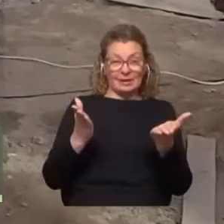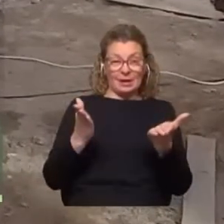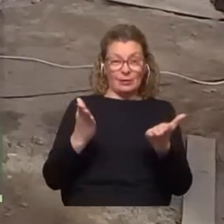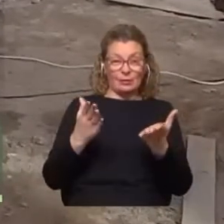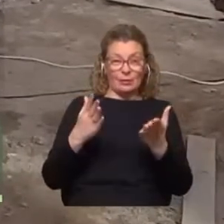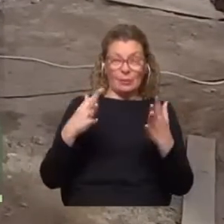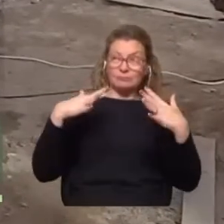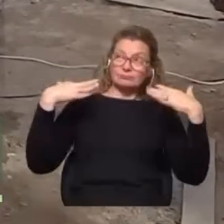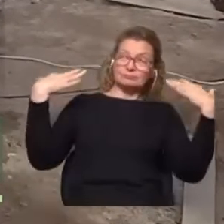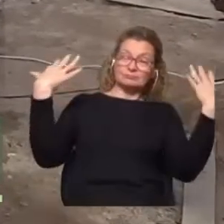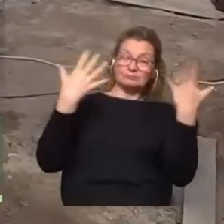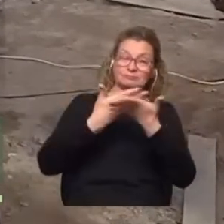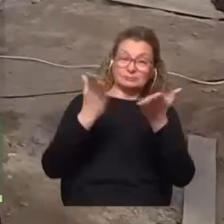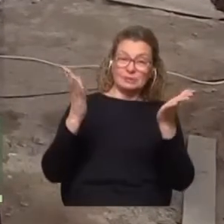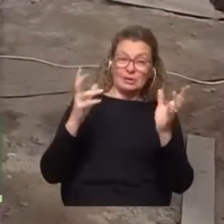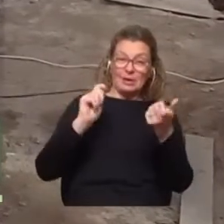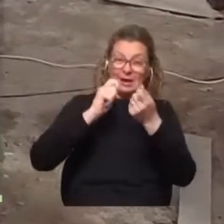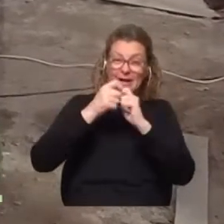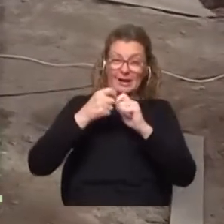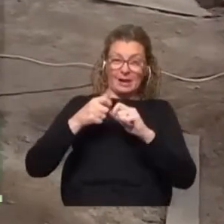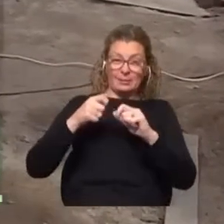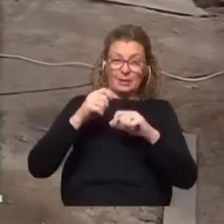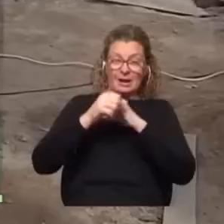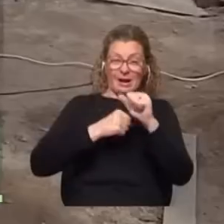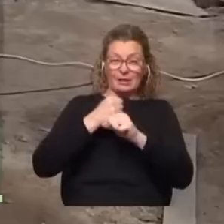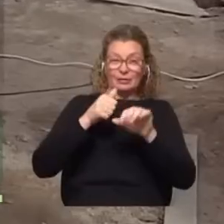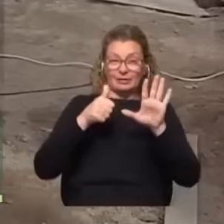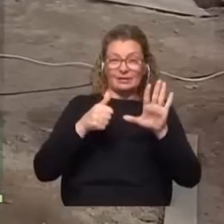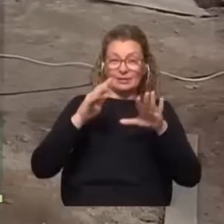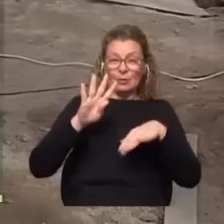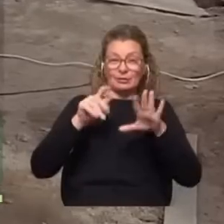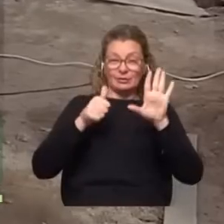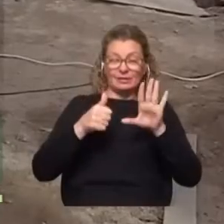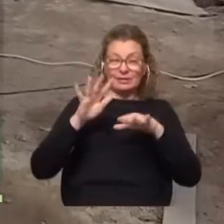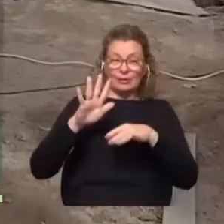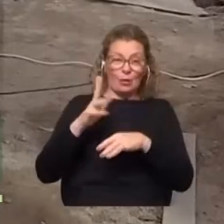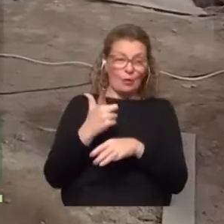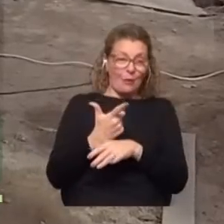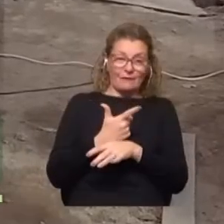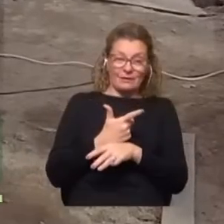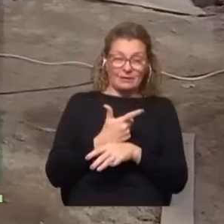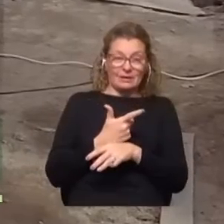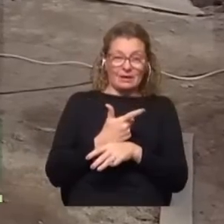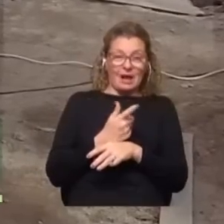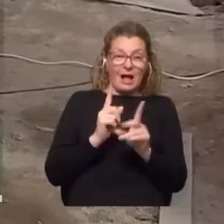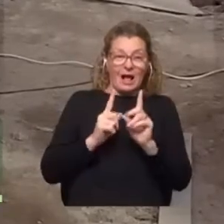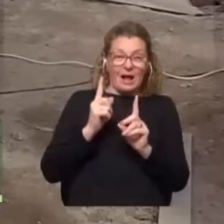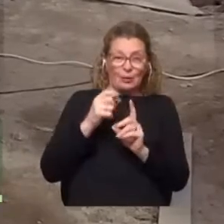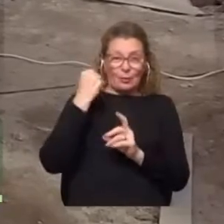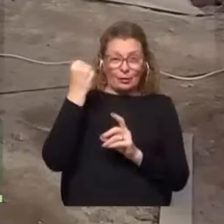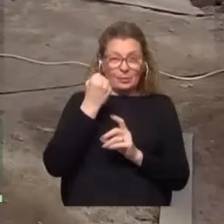la ciudad que está recibiendo una reforma en platea el año 64 65 no tenía es un acontecimiento